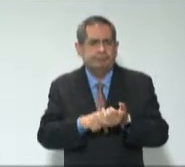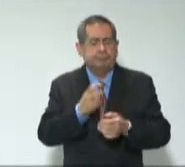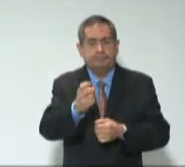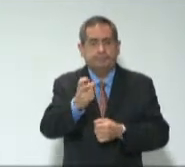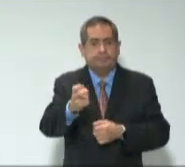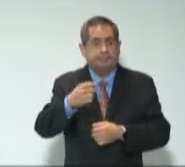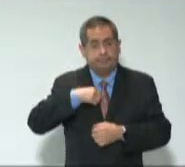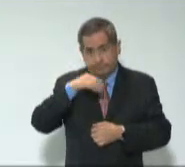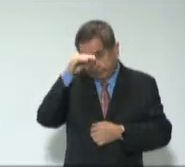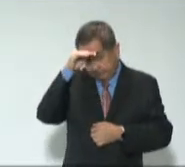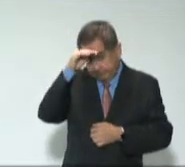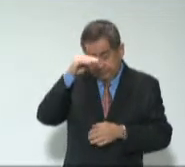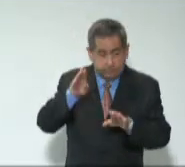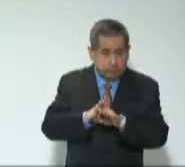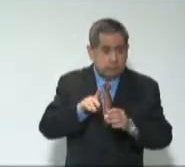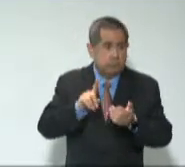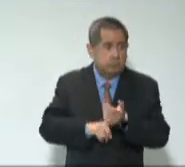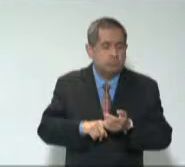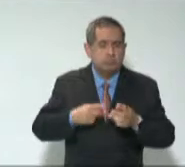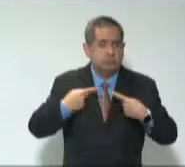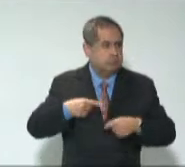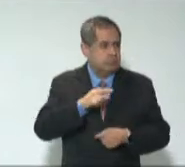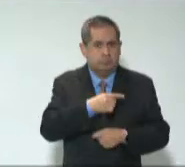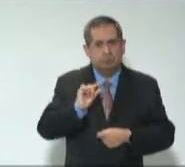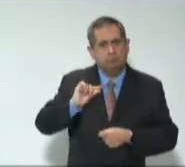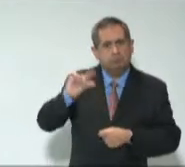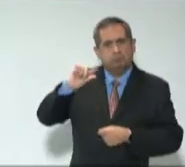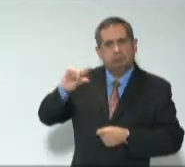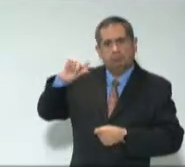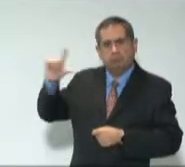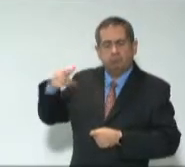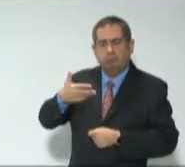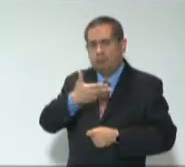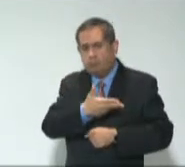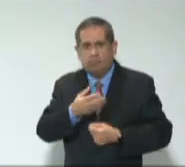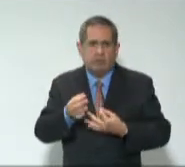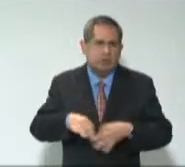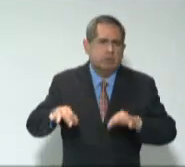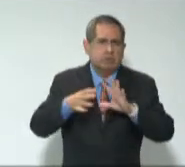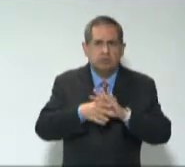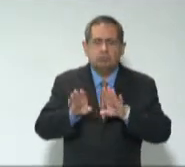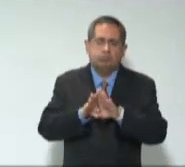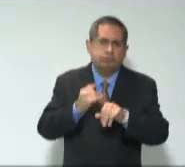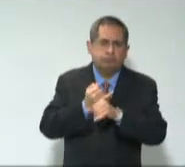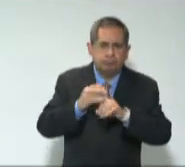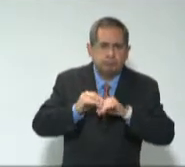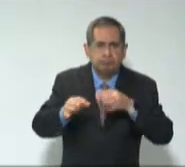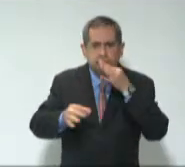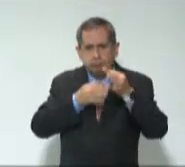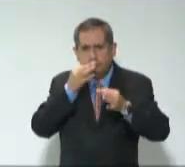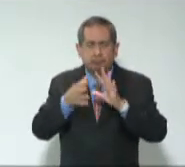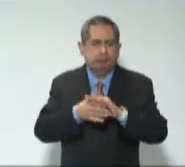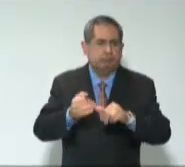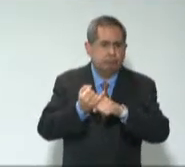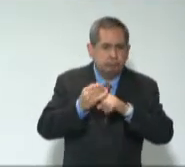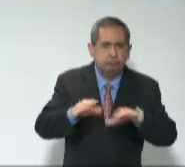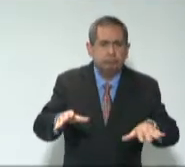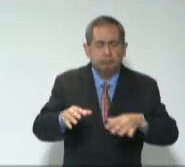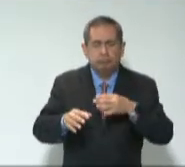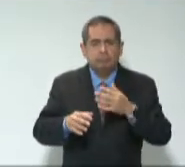el panel de de estos grandes especialistas del tema y la importancia de la información la importancia de la